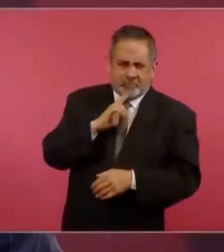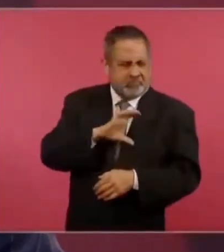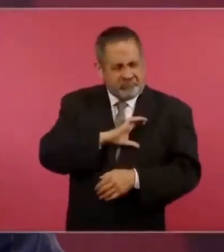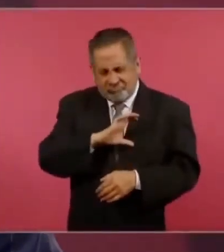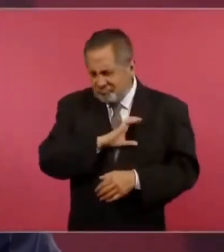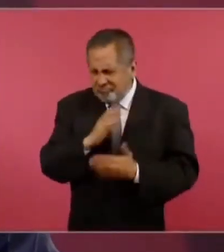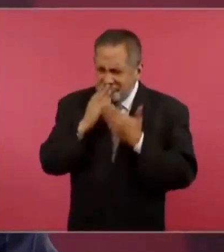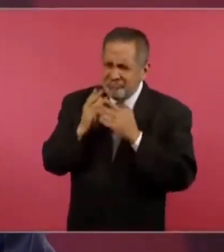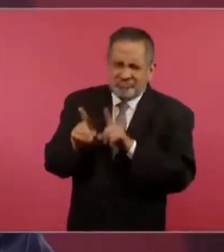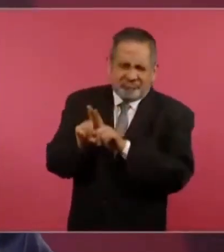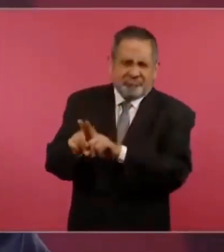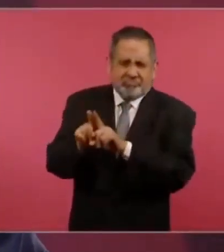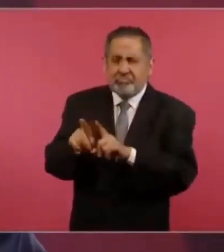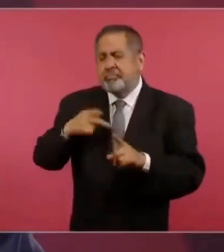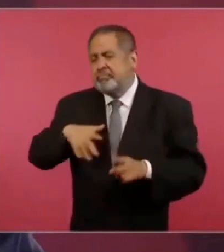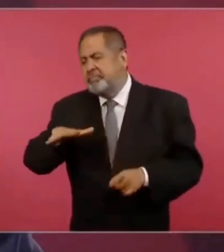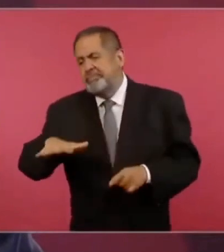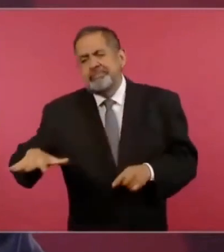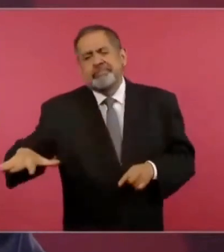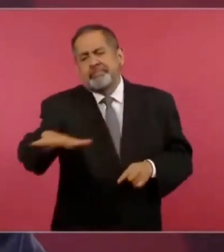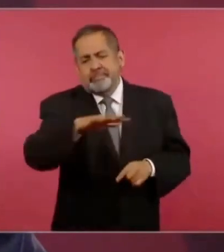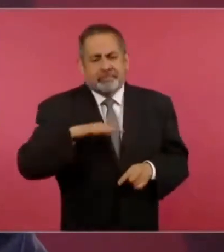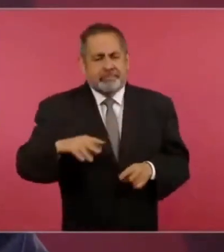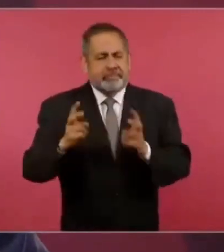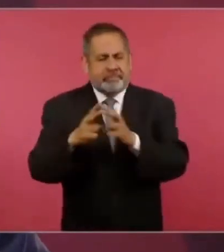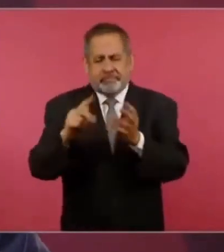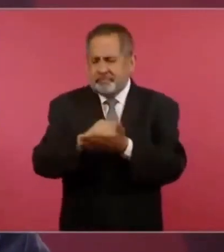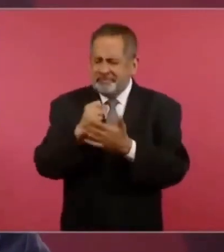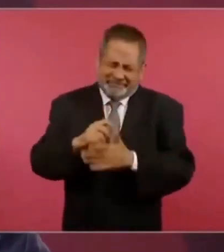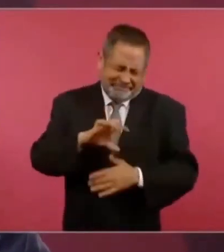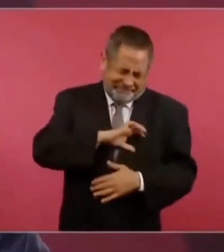cariño al pueblo de Tamaulipas.